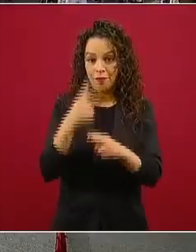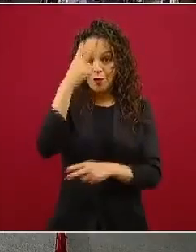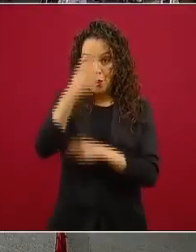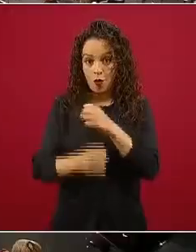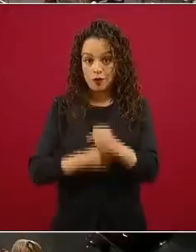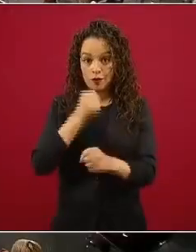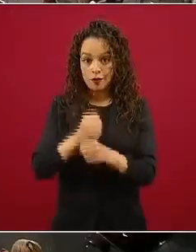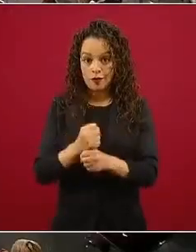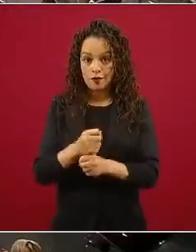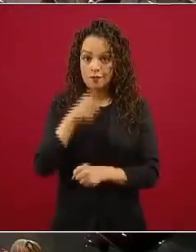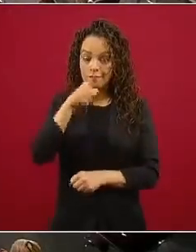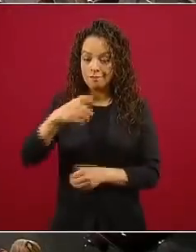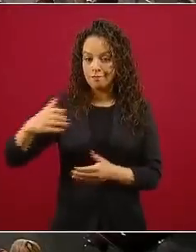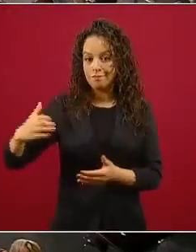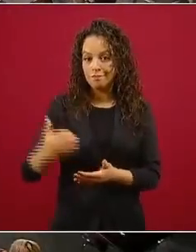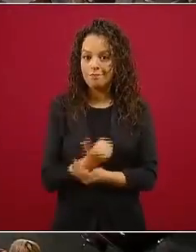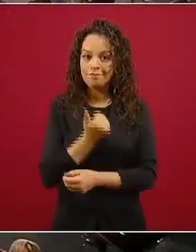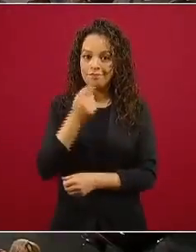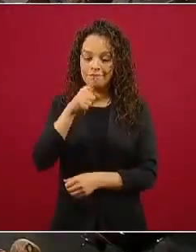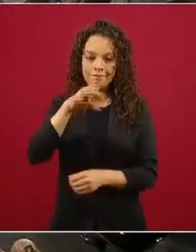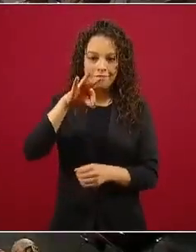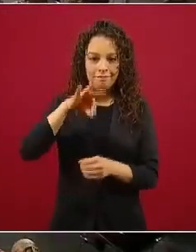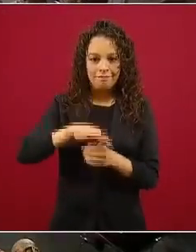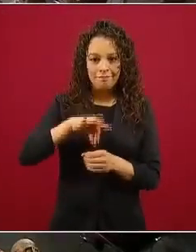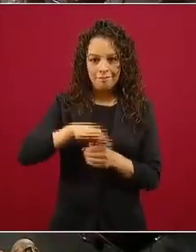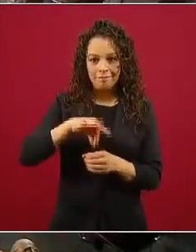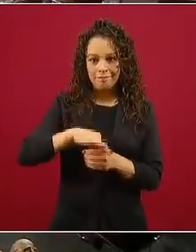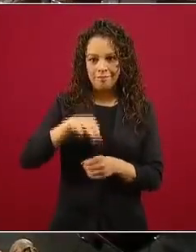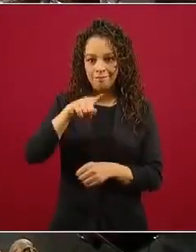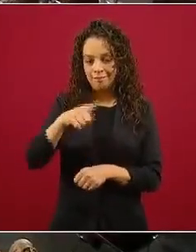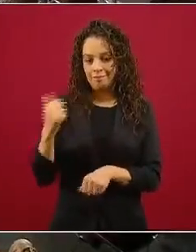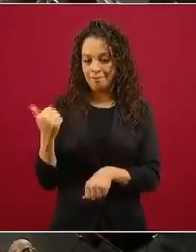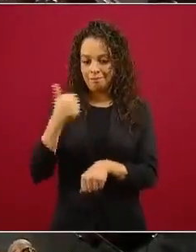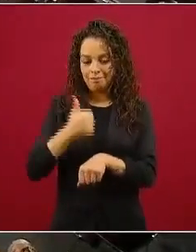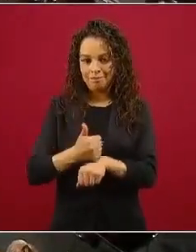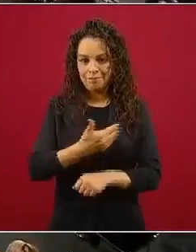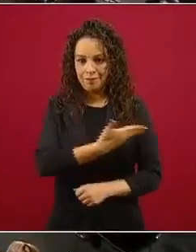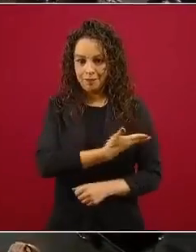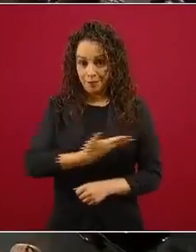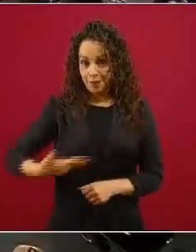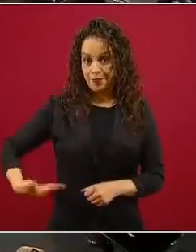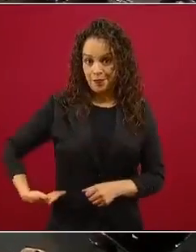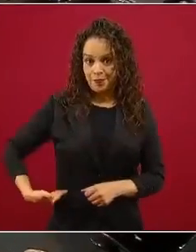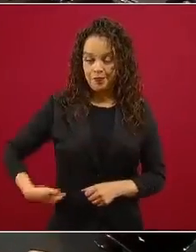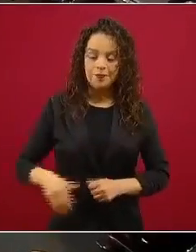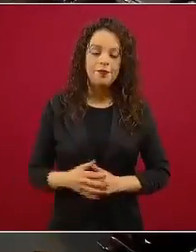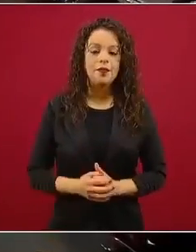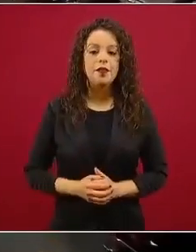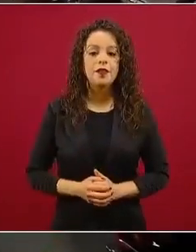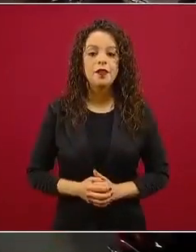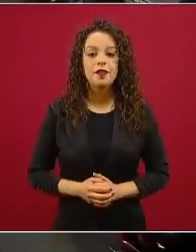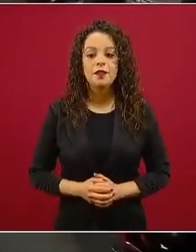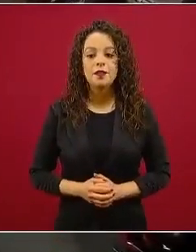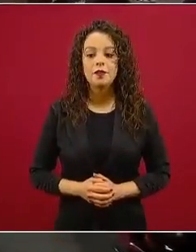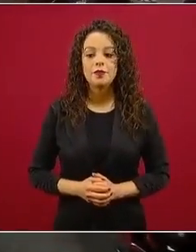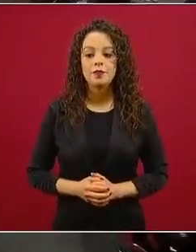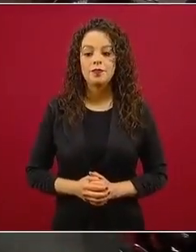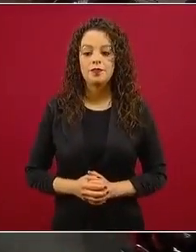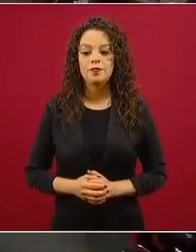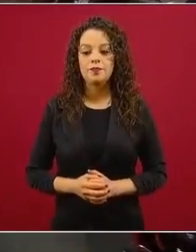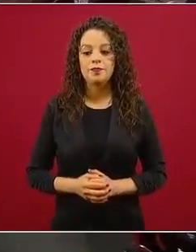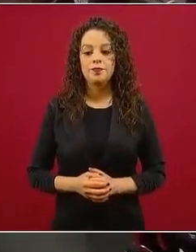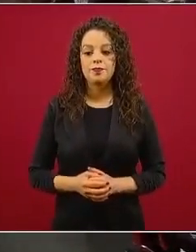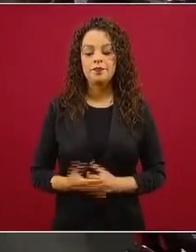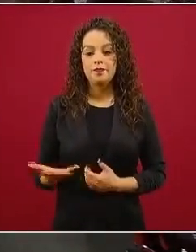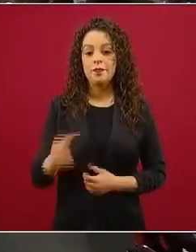el éxito de este movimiento que lo llevó a la presidencia. Y bueno, si me permiten, es un poquito